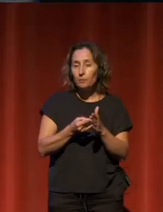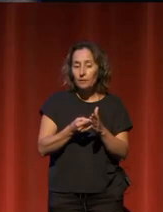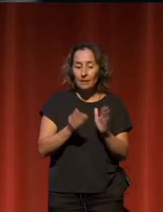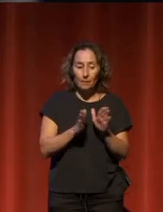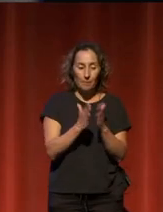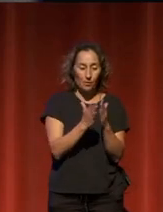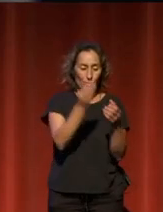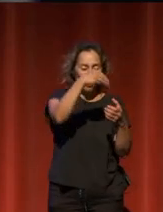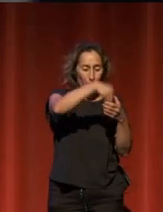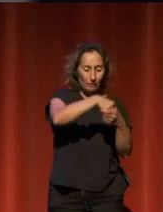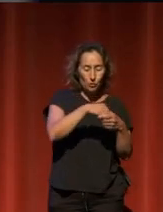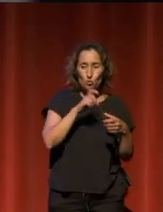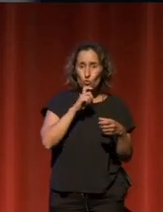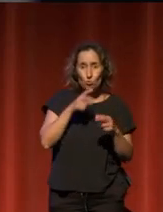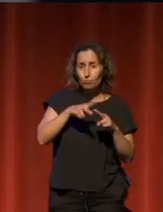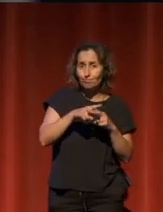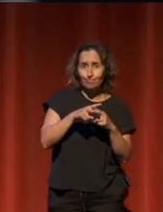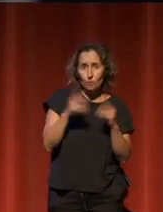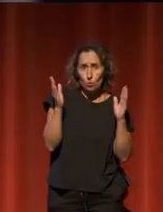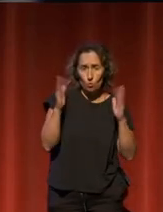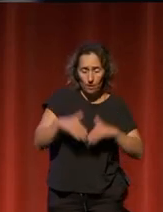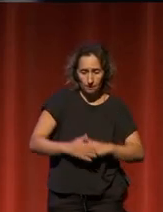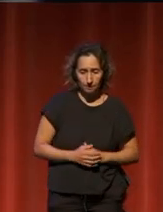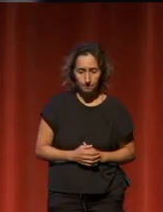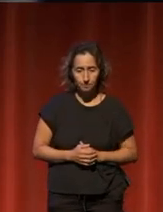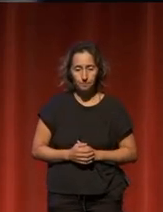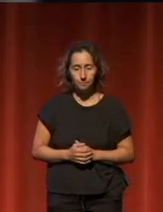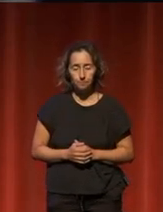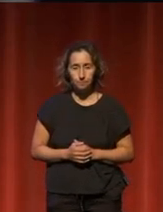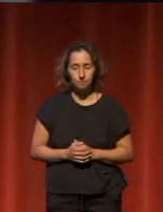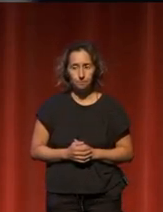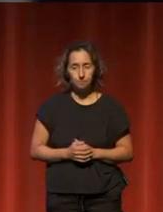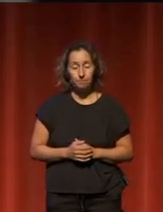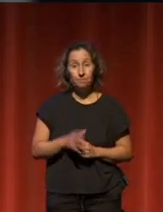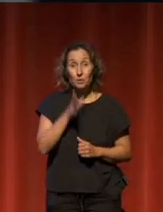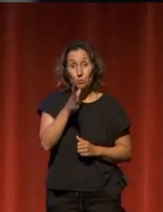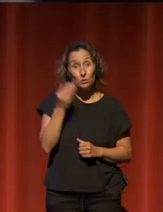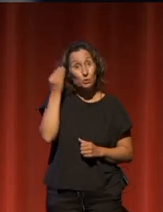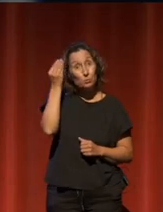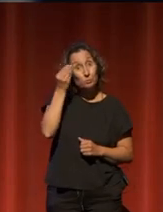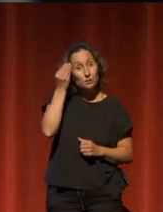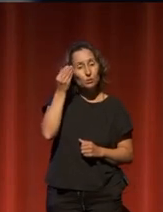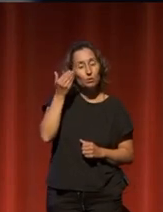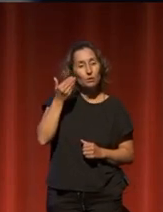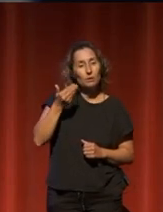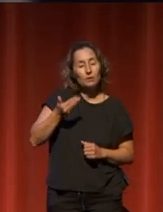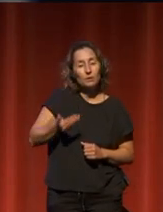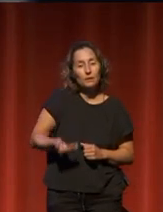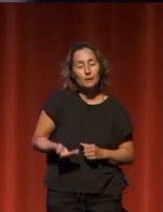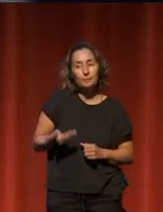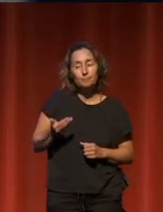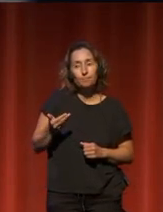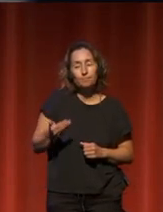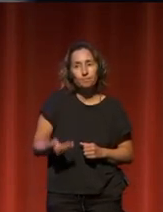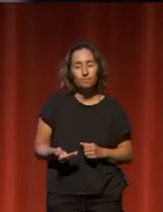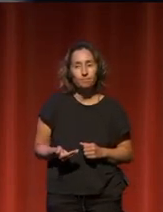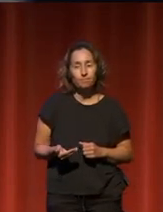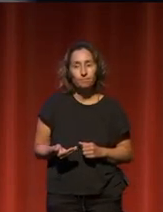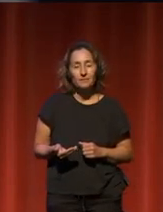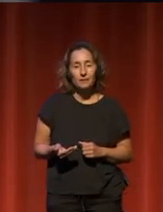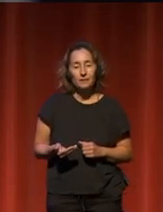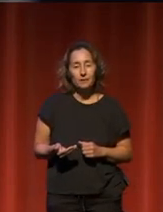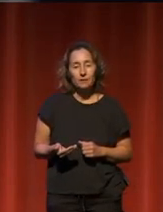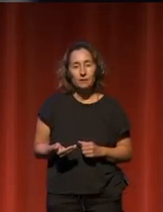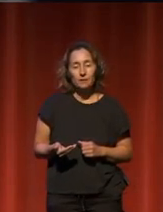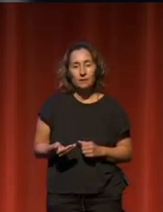las bibliotecas para eso creo que es muy importante el